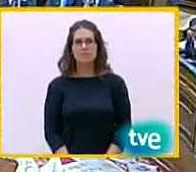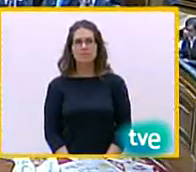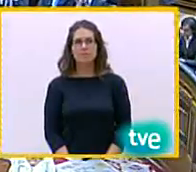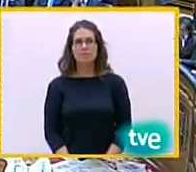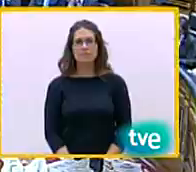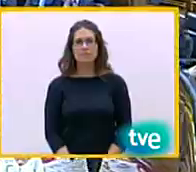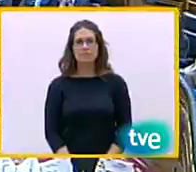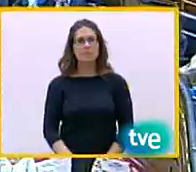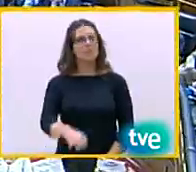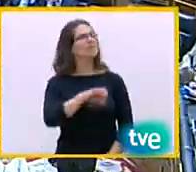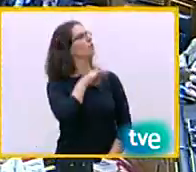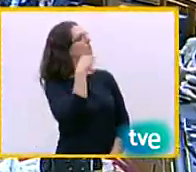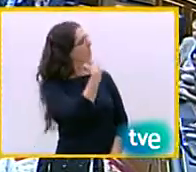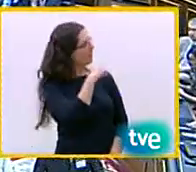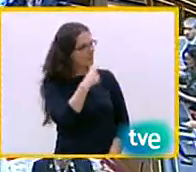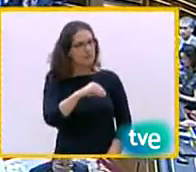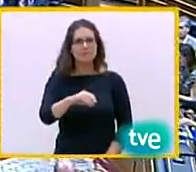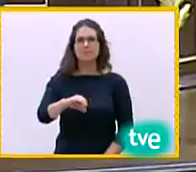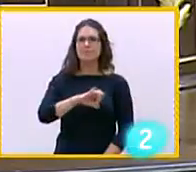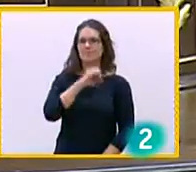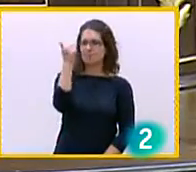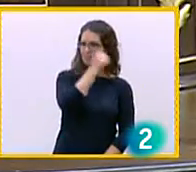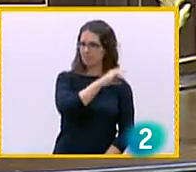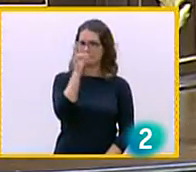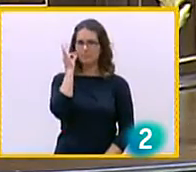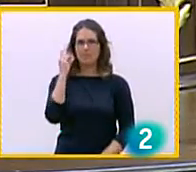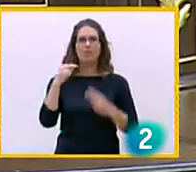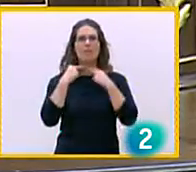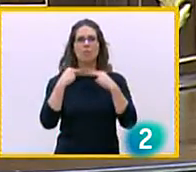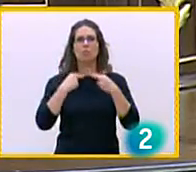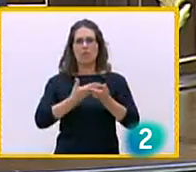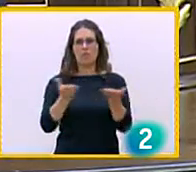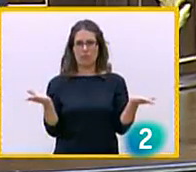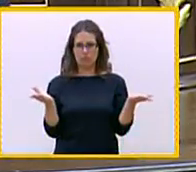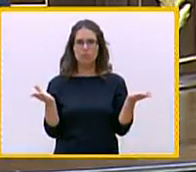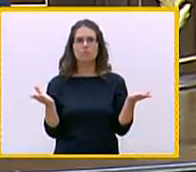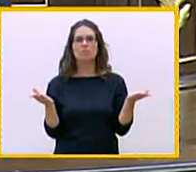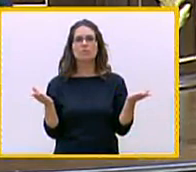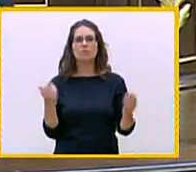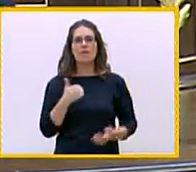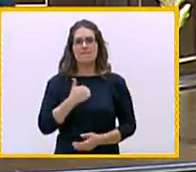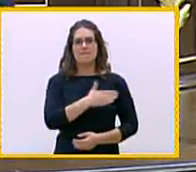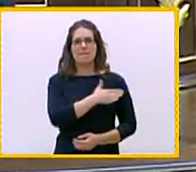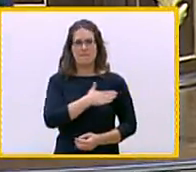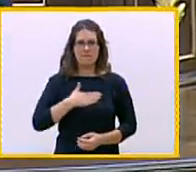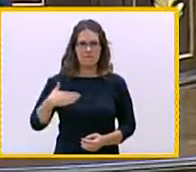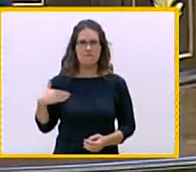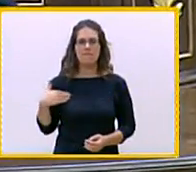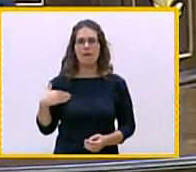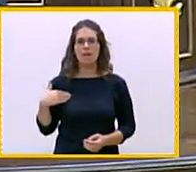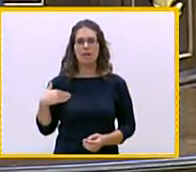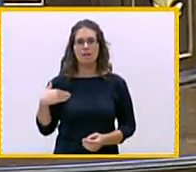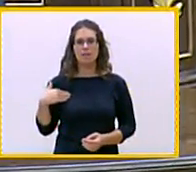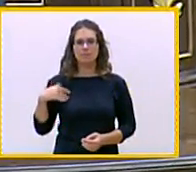Señor presidente, señoras y señores diputados, quiero mostrar el profundo pesar